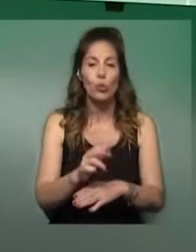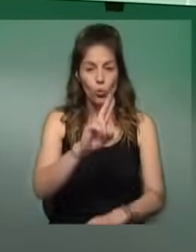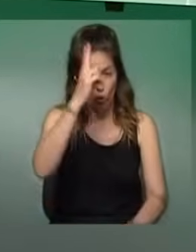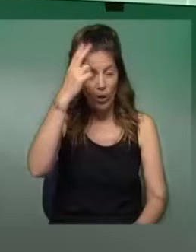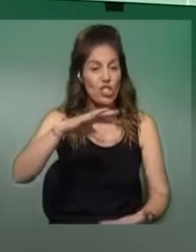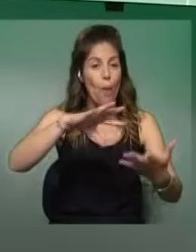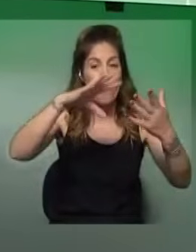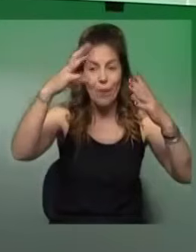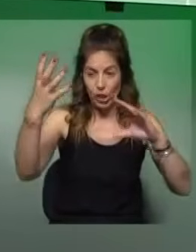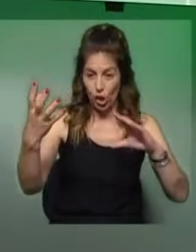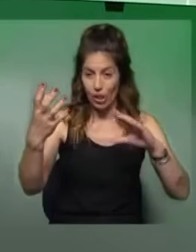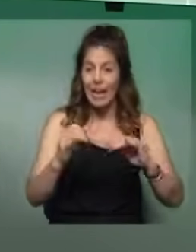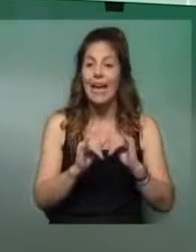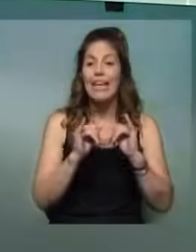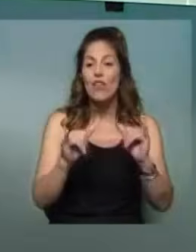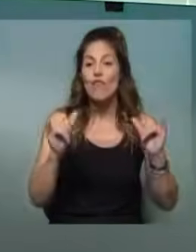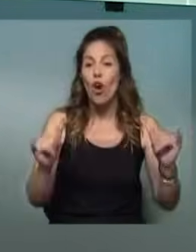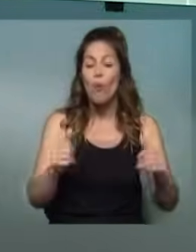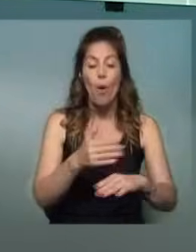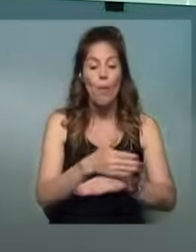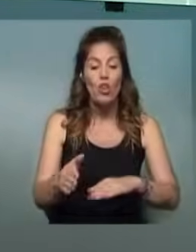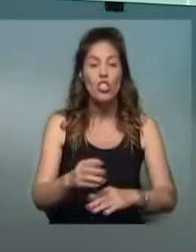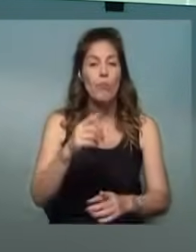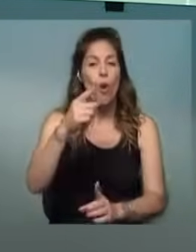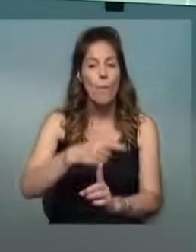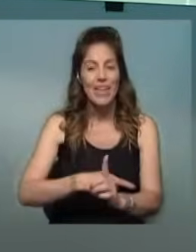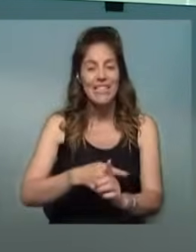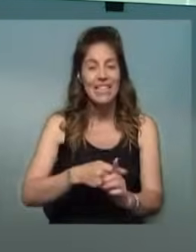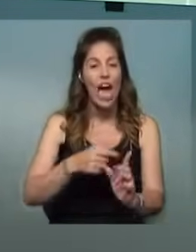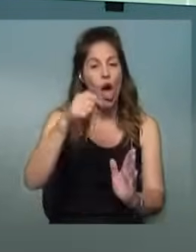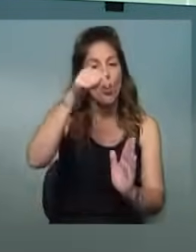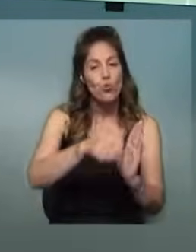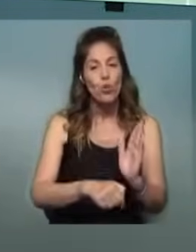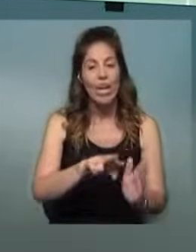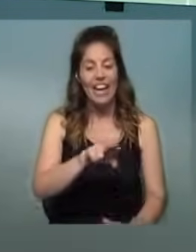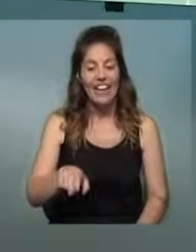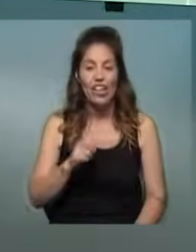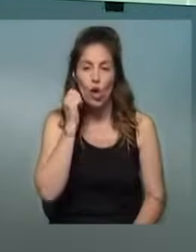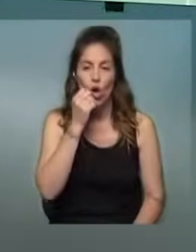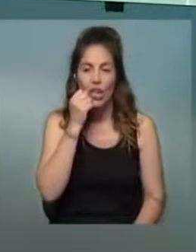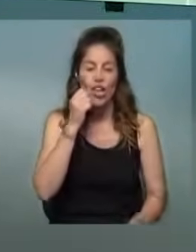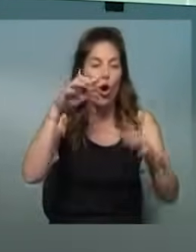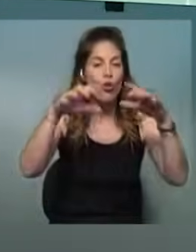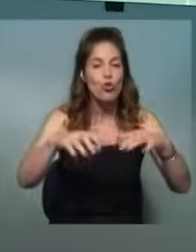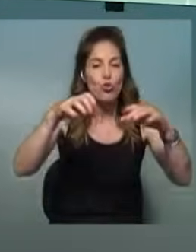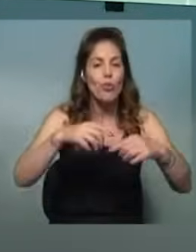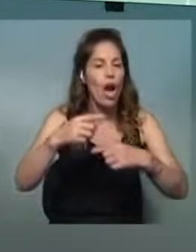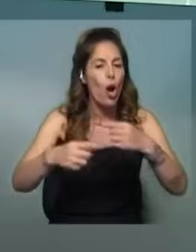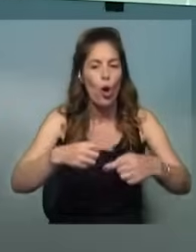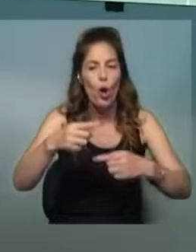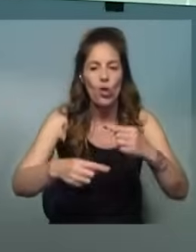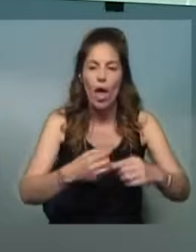de meteorología informó que en los próximos meses al sur del río negro Habrá lluvias consecutivas y eso